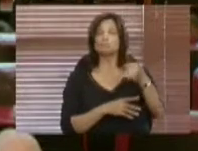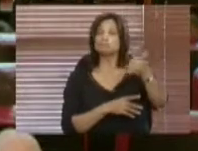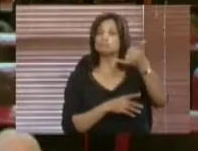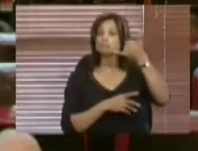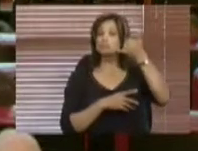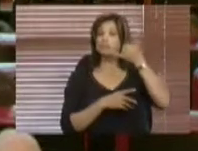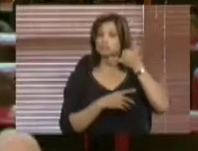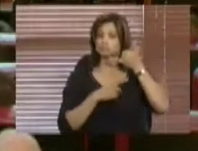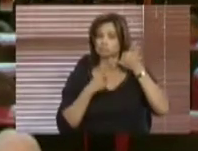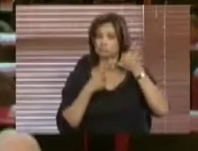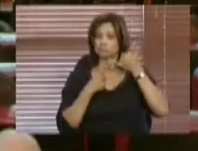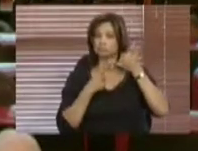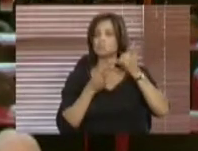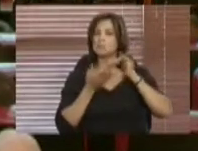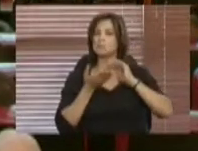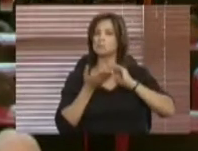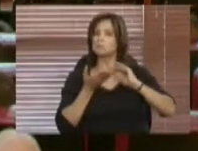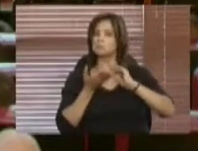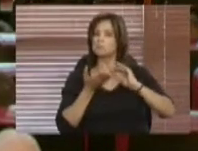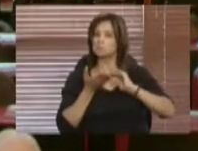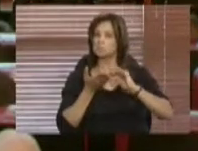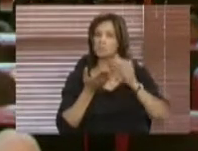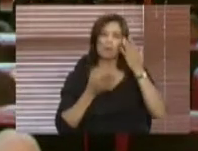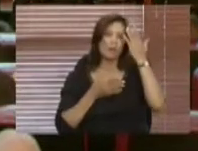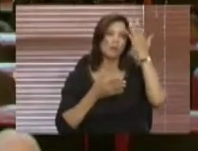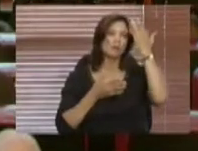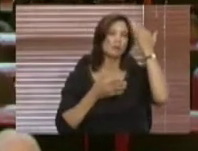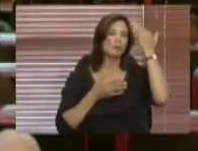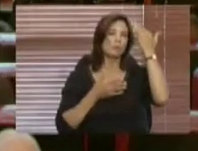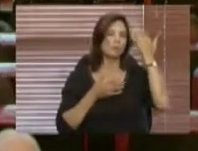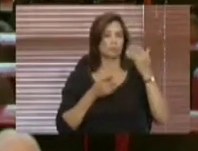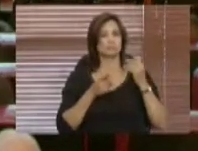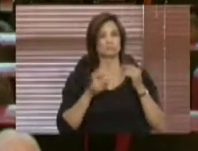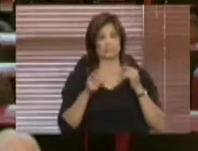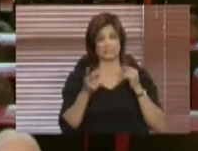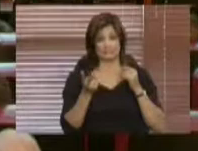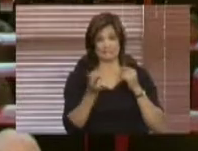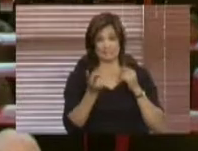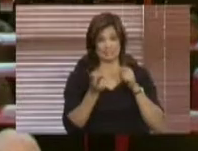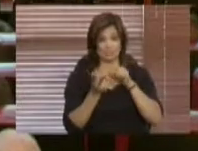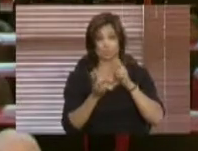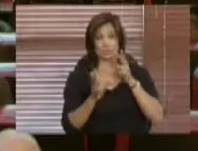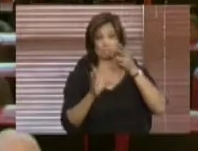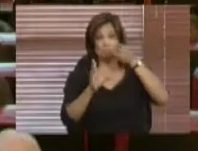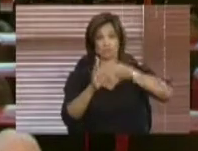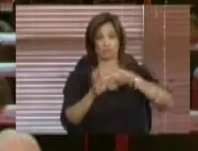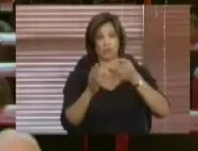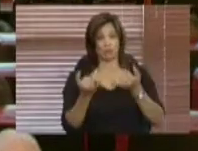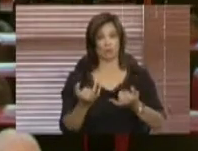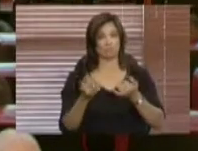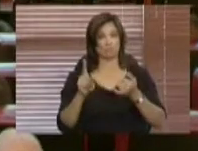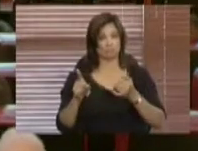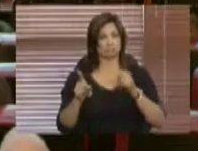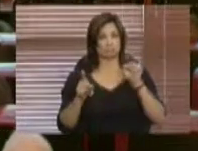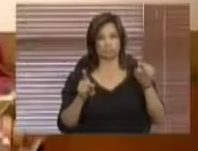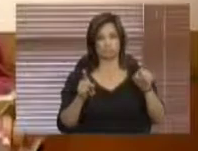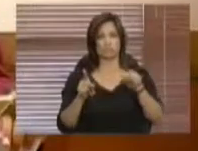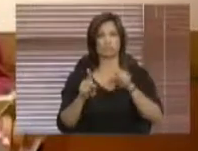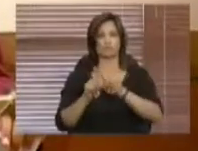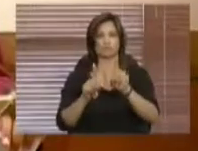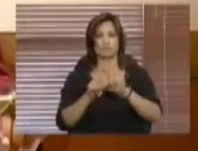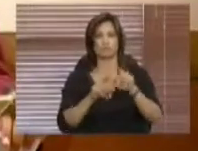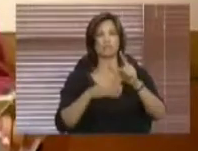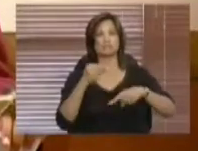teléfono y excusarse en razón de que están participando hoy en un encuentro sobre